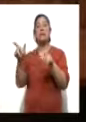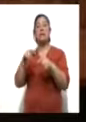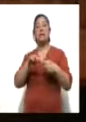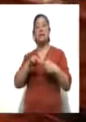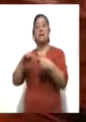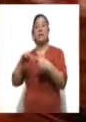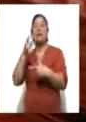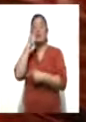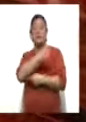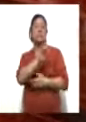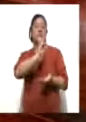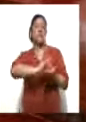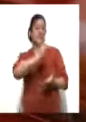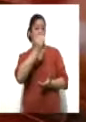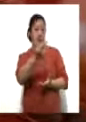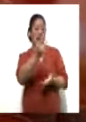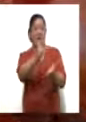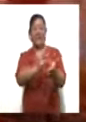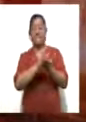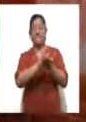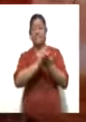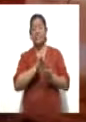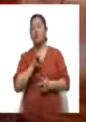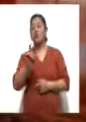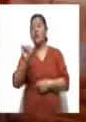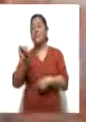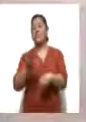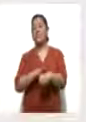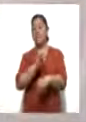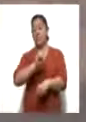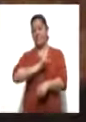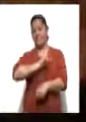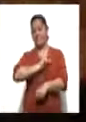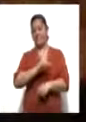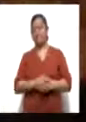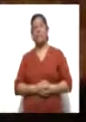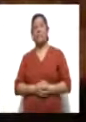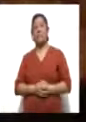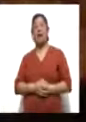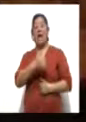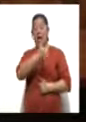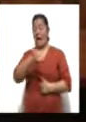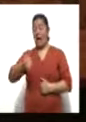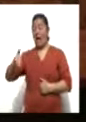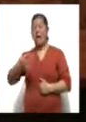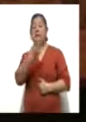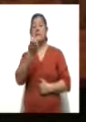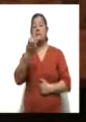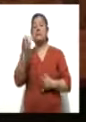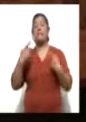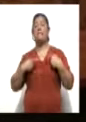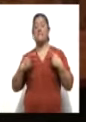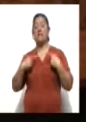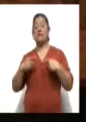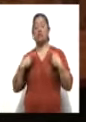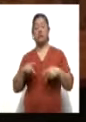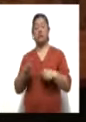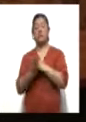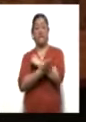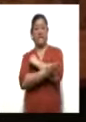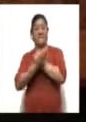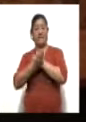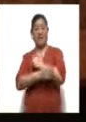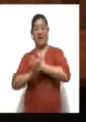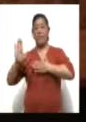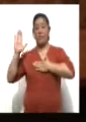el apoyo por parte de la administración estatal hacia el sector. Cada uno de los 300 beneficiarios nos comprometemos